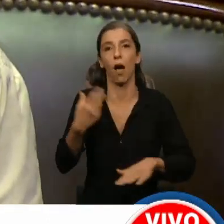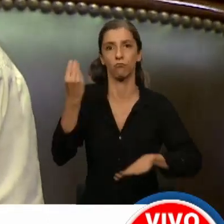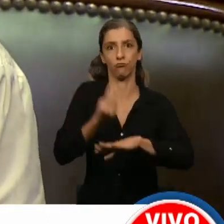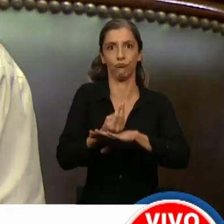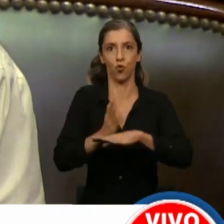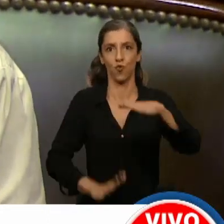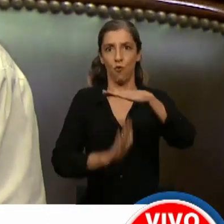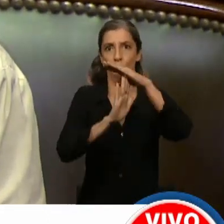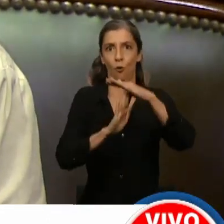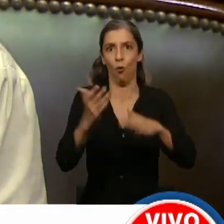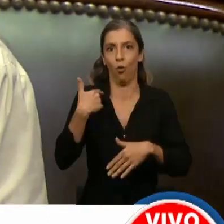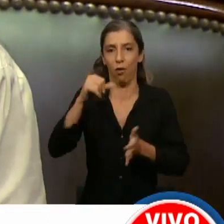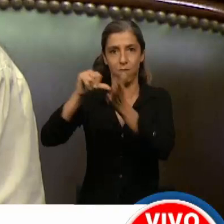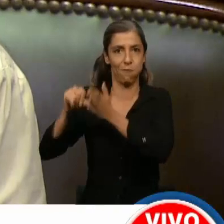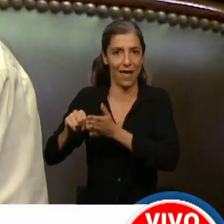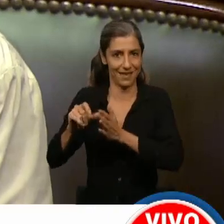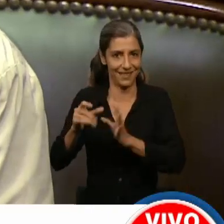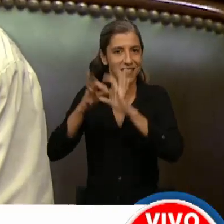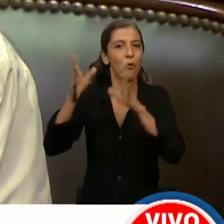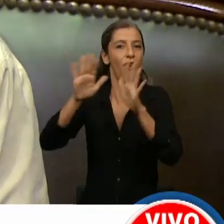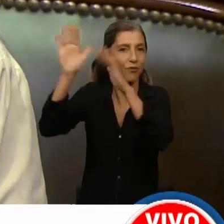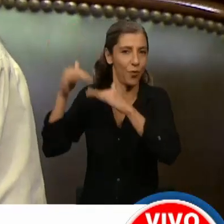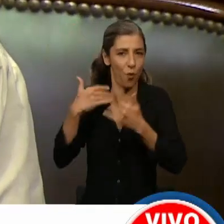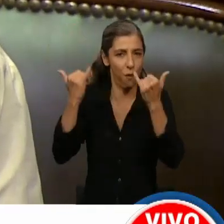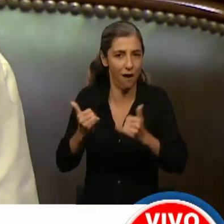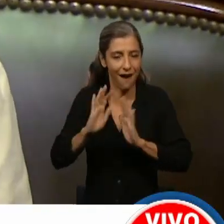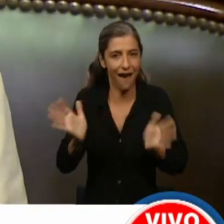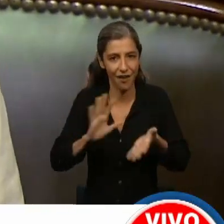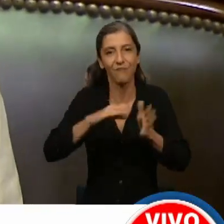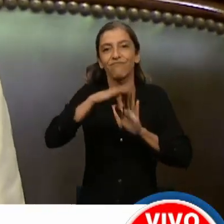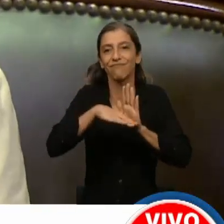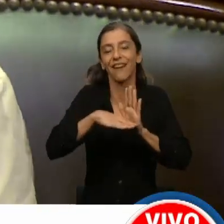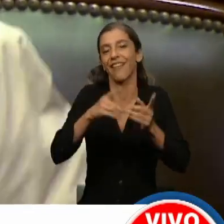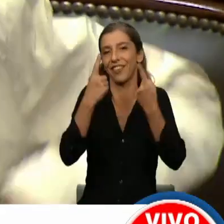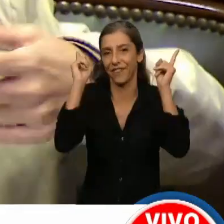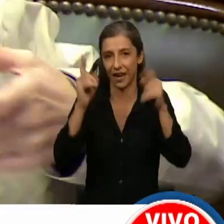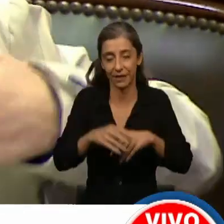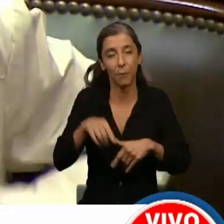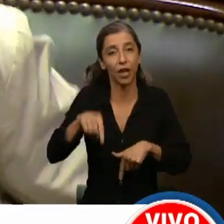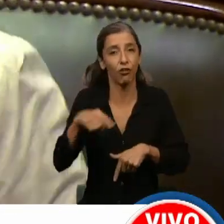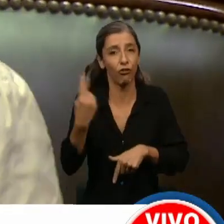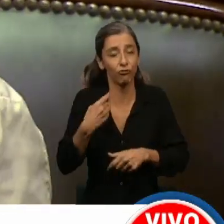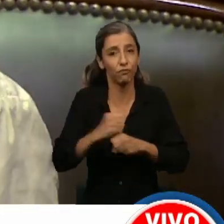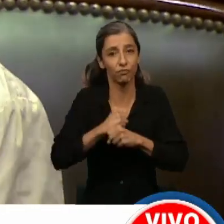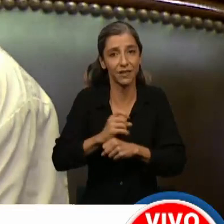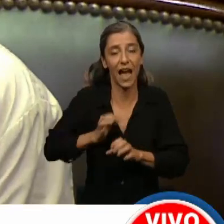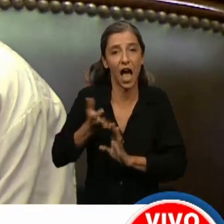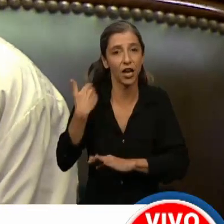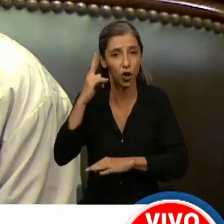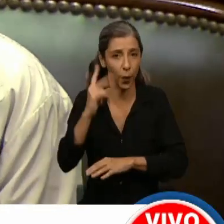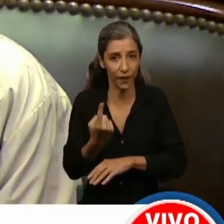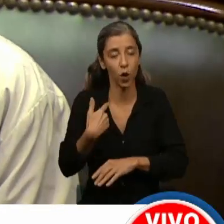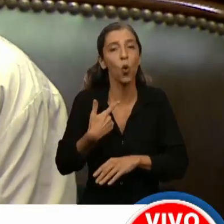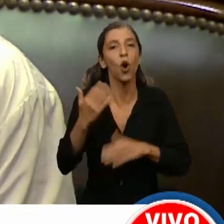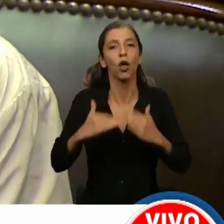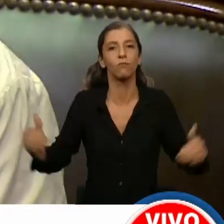magistratura del país, todas las democracias lo tienen. En Argentina ocurre que este régimen se legisló en 91 y se equiparó con los jueces de